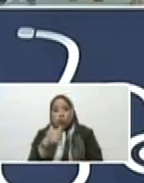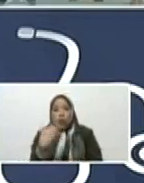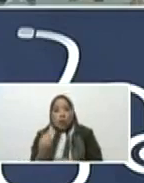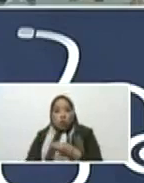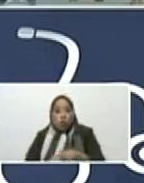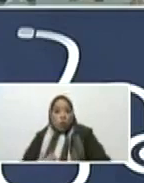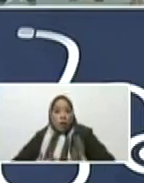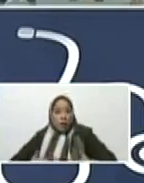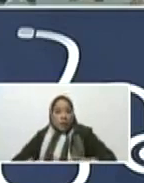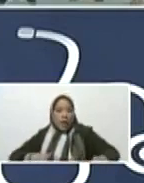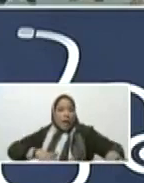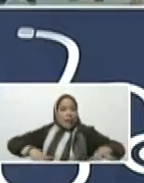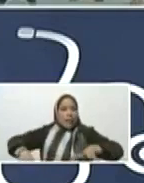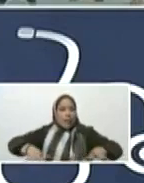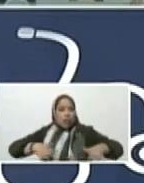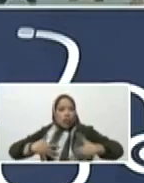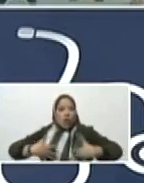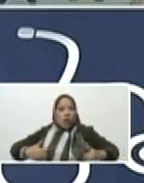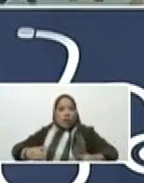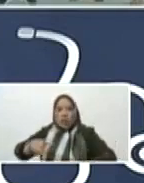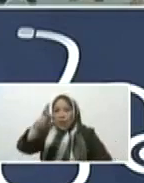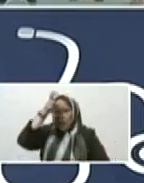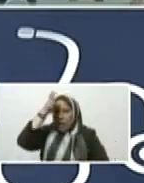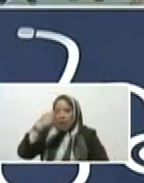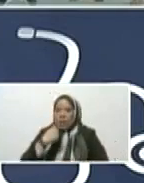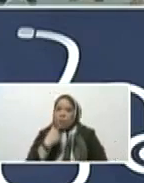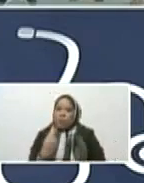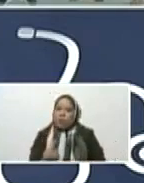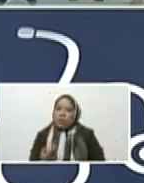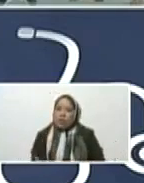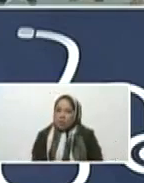de salud allí en el estado Falcón? ¿Qué me puedes decir?